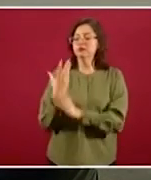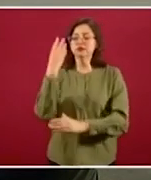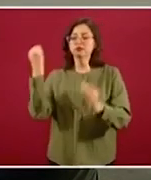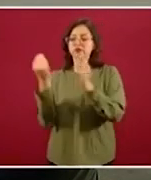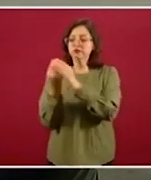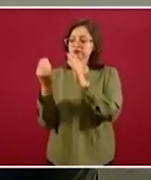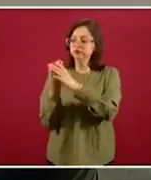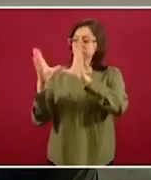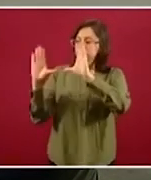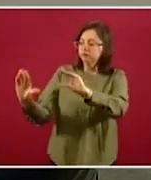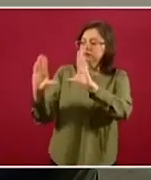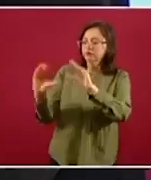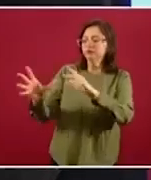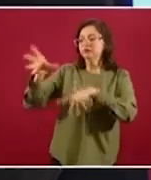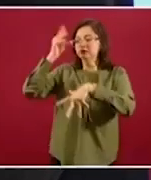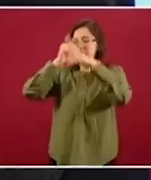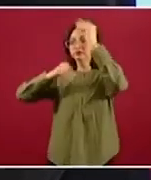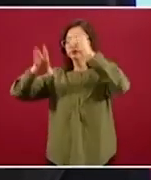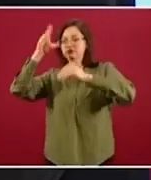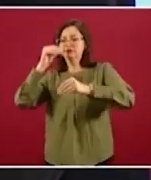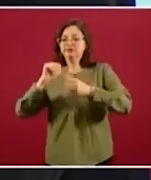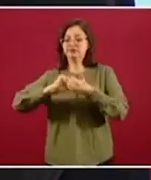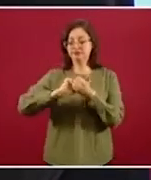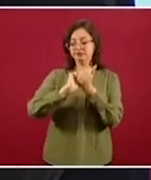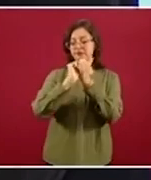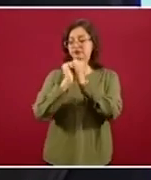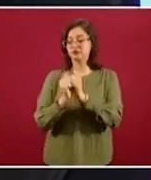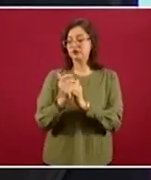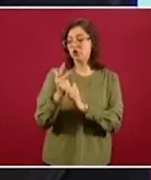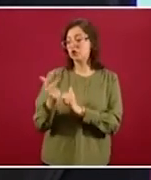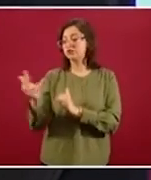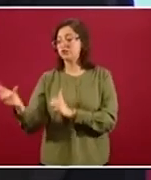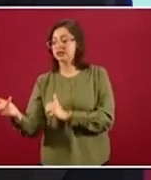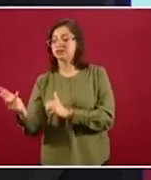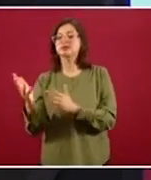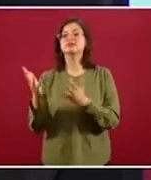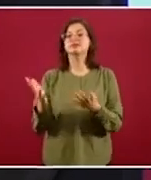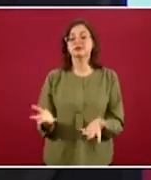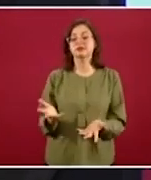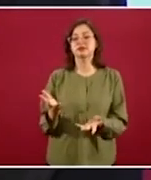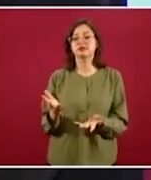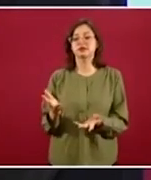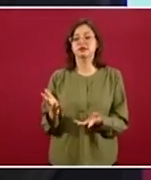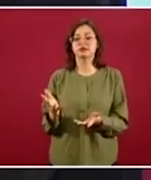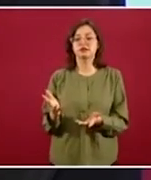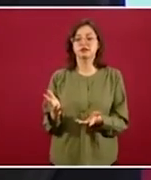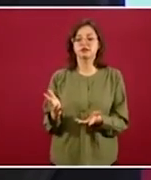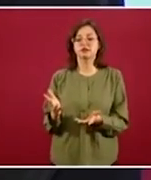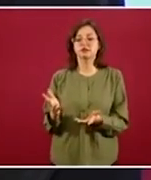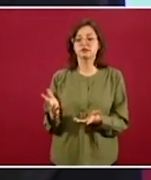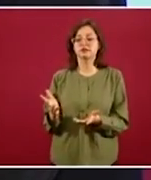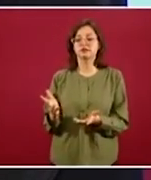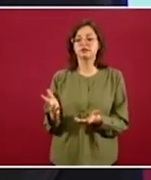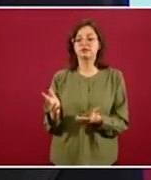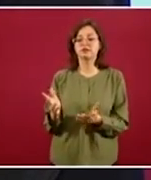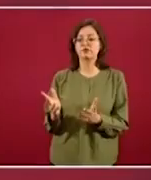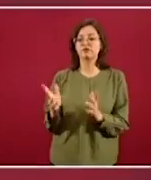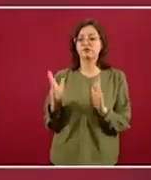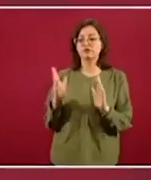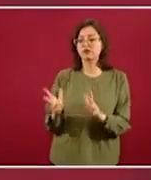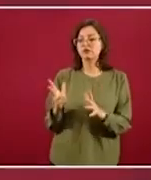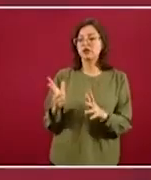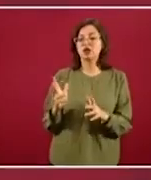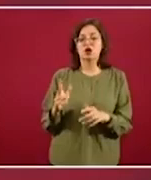ser requerido para transitar a la fase 2 o fase 3. Cuando hablo de fases, hablo de las fases de la